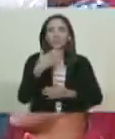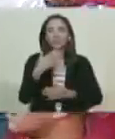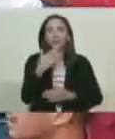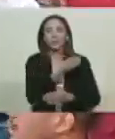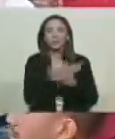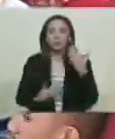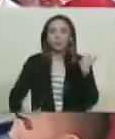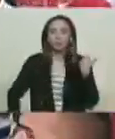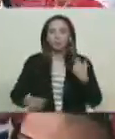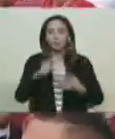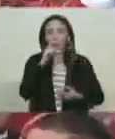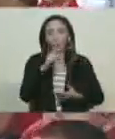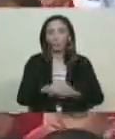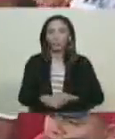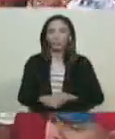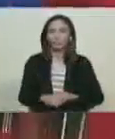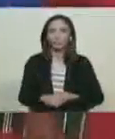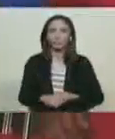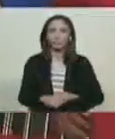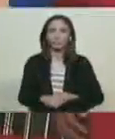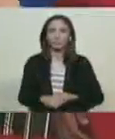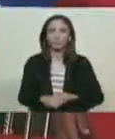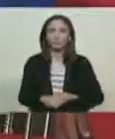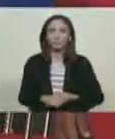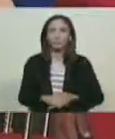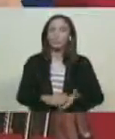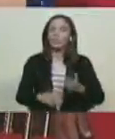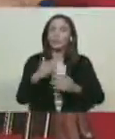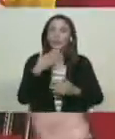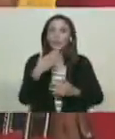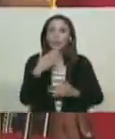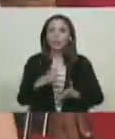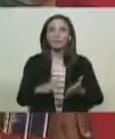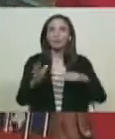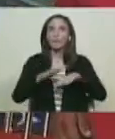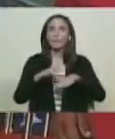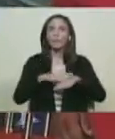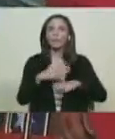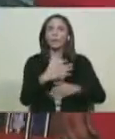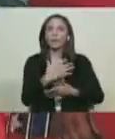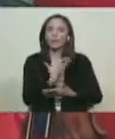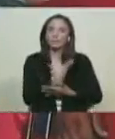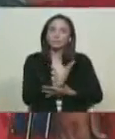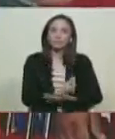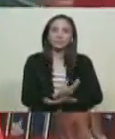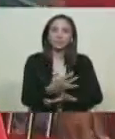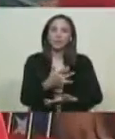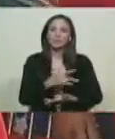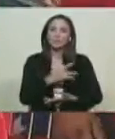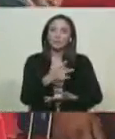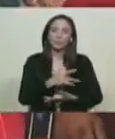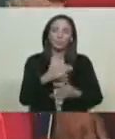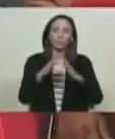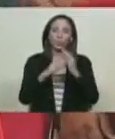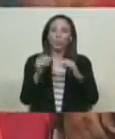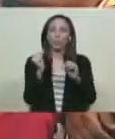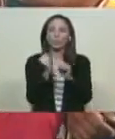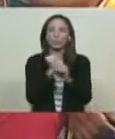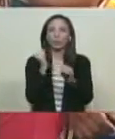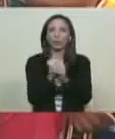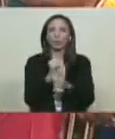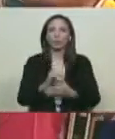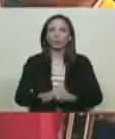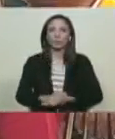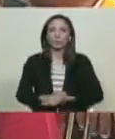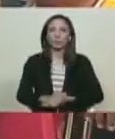presidente. Muy buena, Isabel. Gracias, porque eso recoge el sentimiento de nosotros, los trabajadores del transporte. También, ya